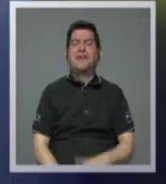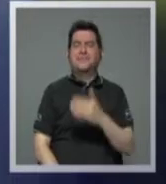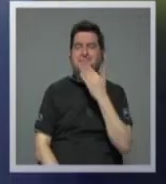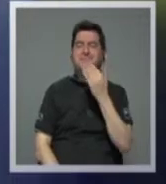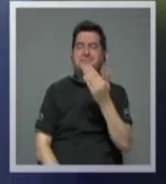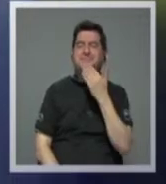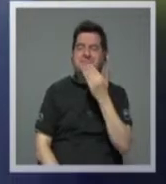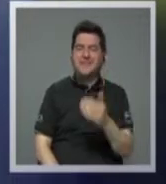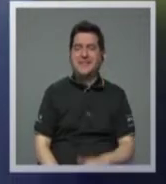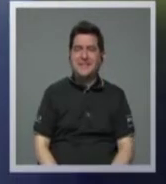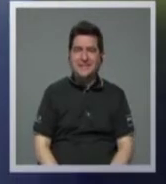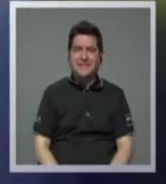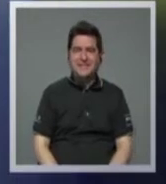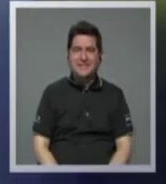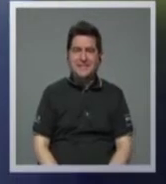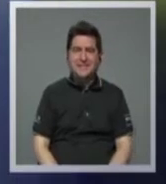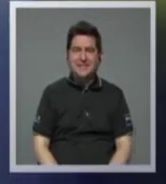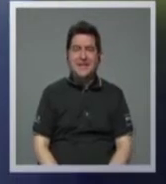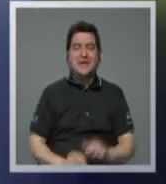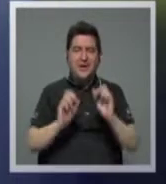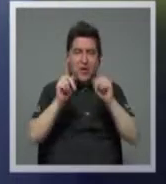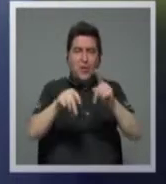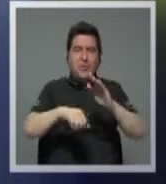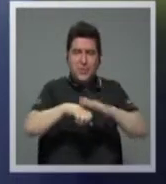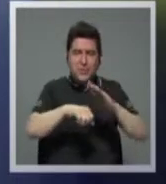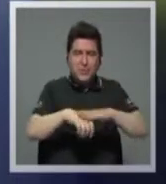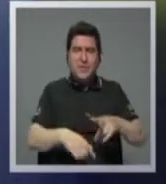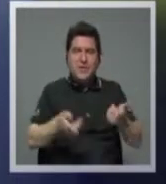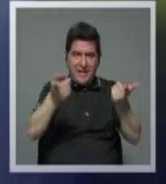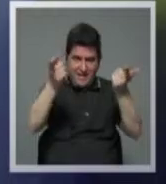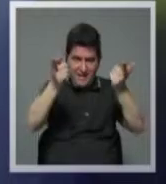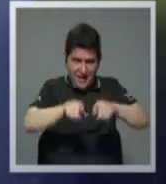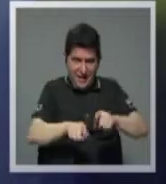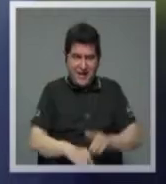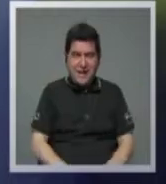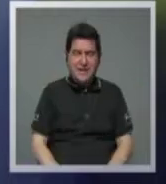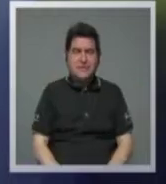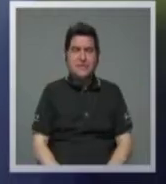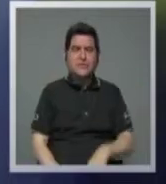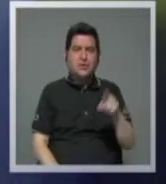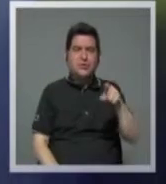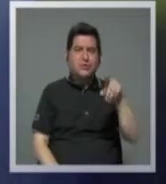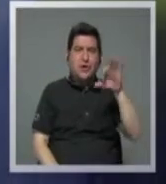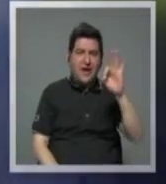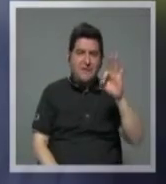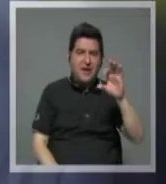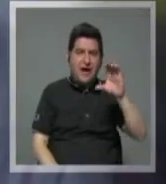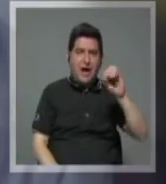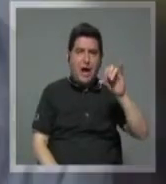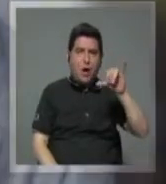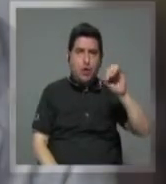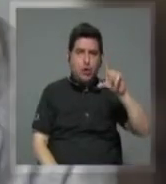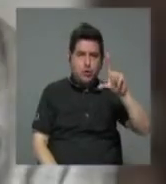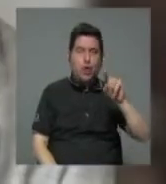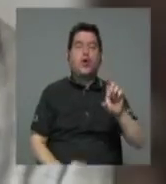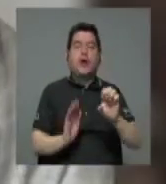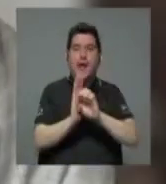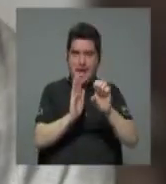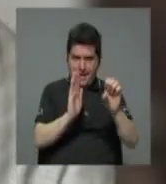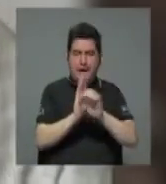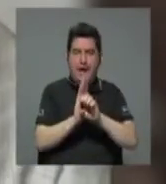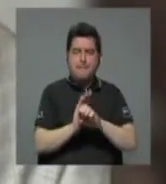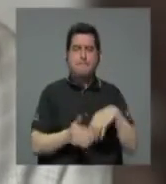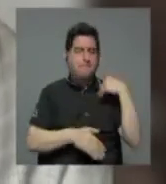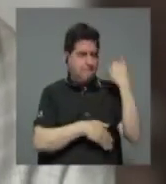gracias por la oportunidad para el caso de Zona Franca Coyol. Es un ejemplo precisamente de